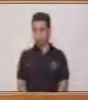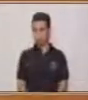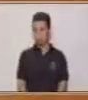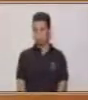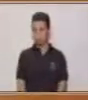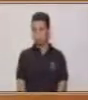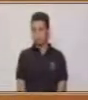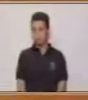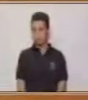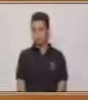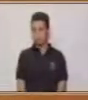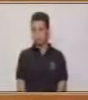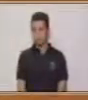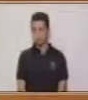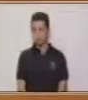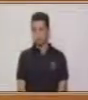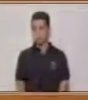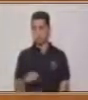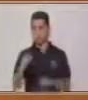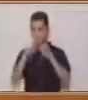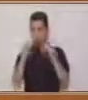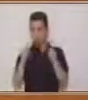Entonces, este sigue siendo el entero.